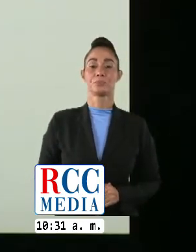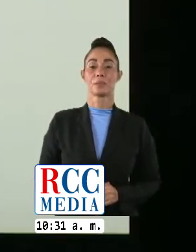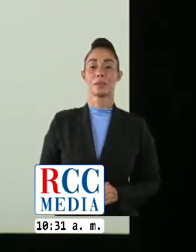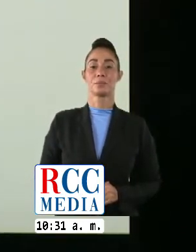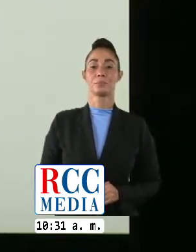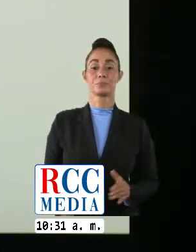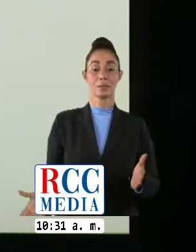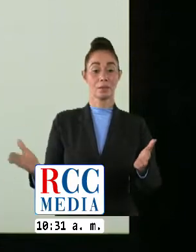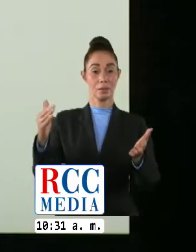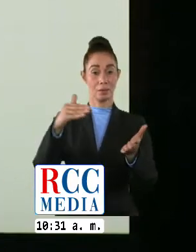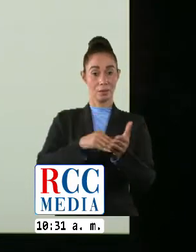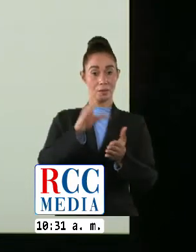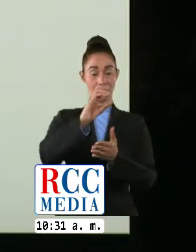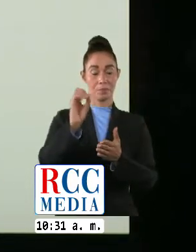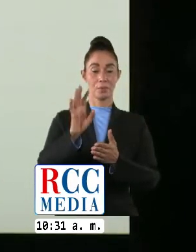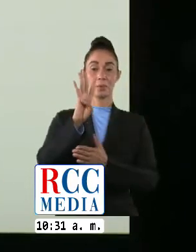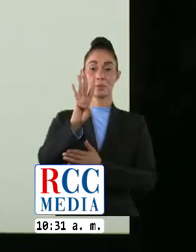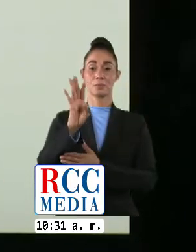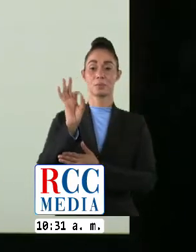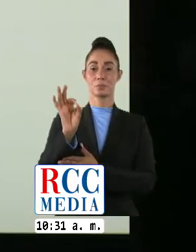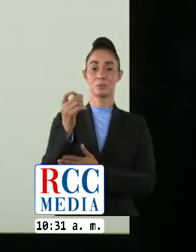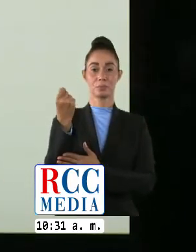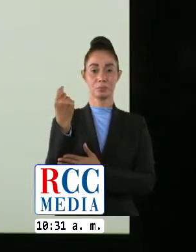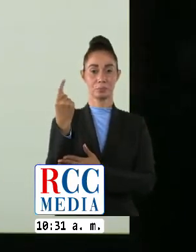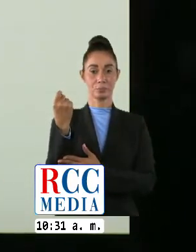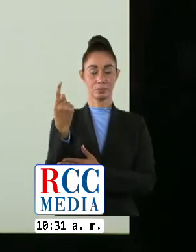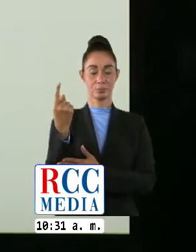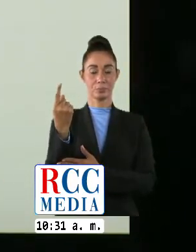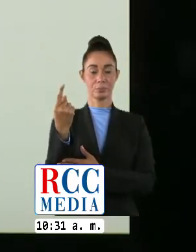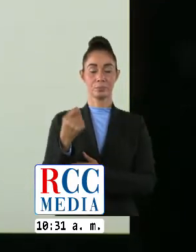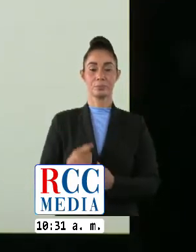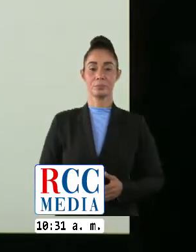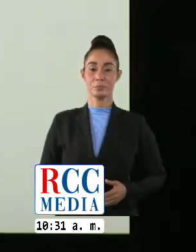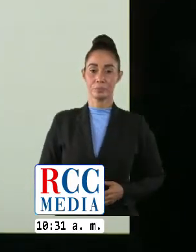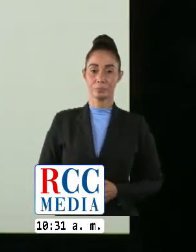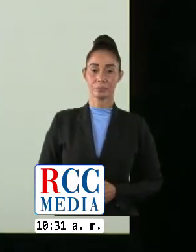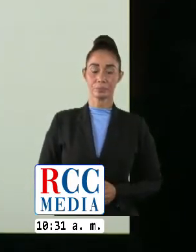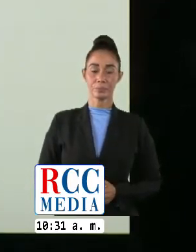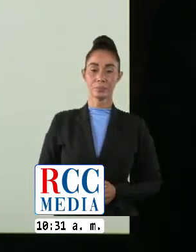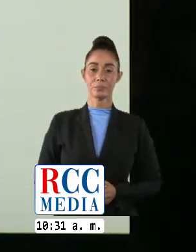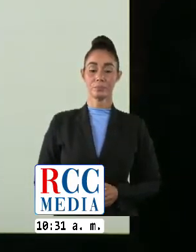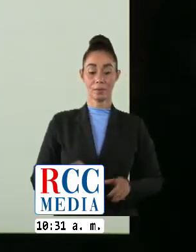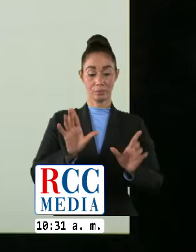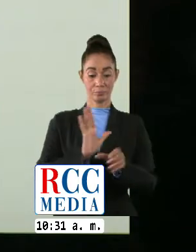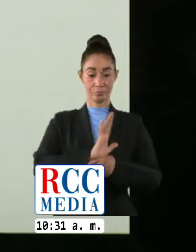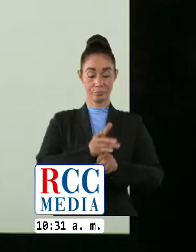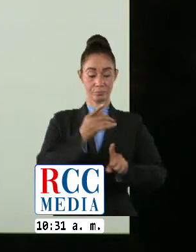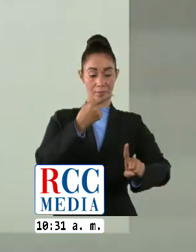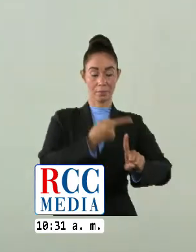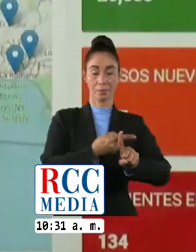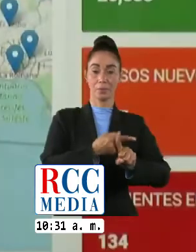Repetimos la tasa de letalidad 4.11. De los casos confirmados, el